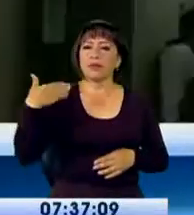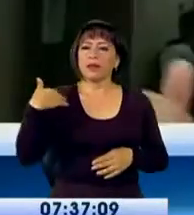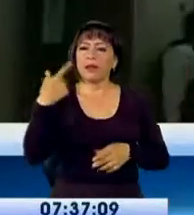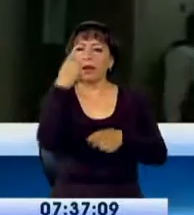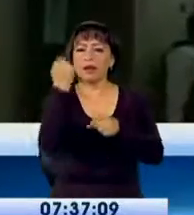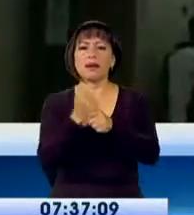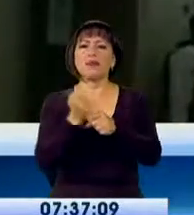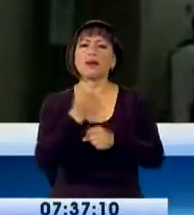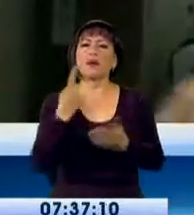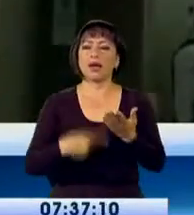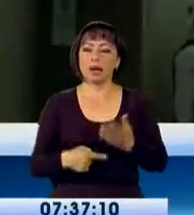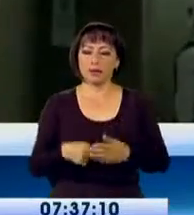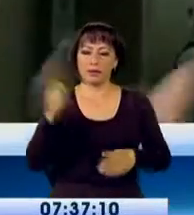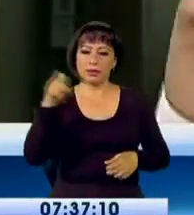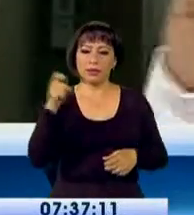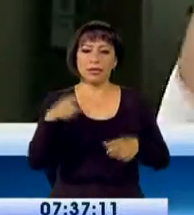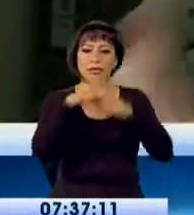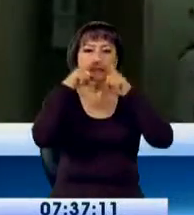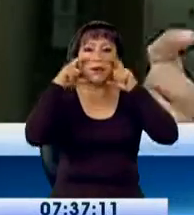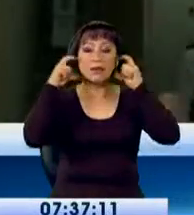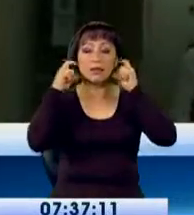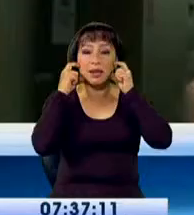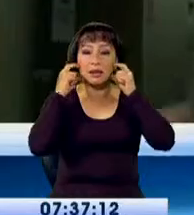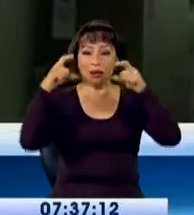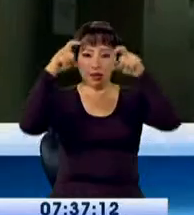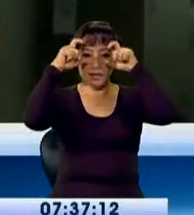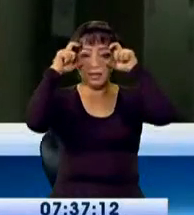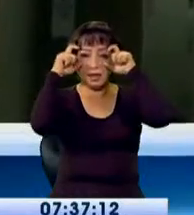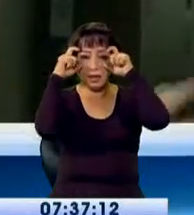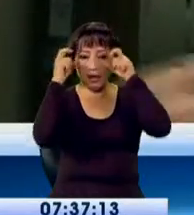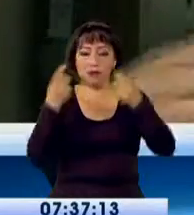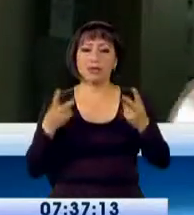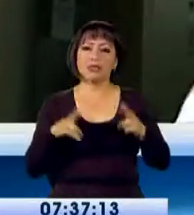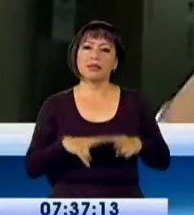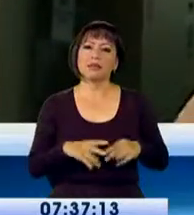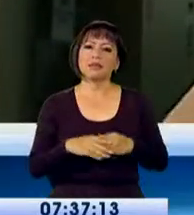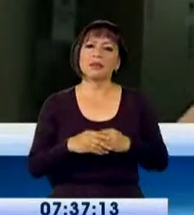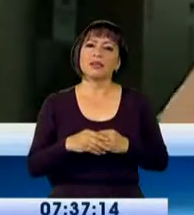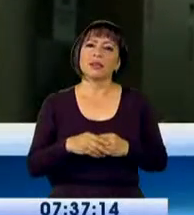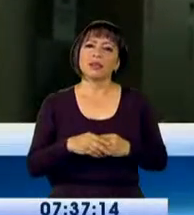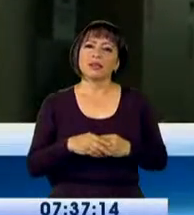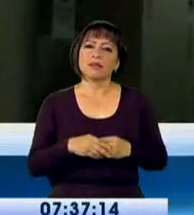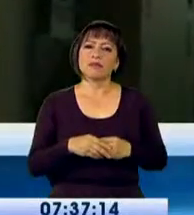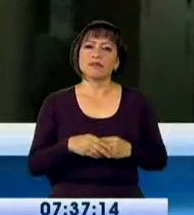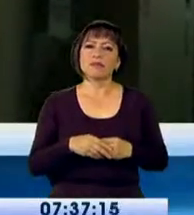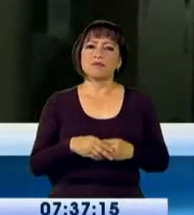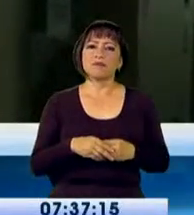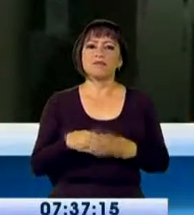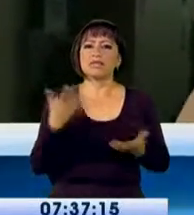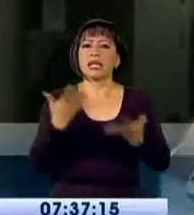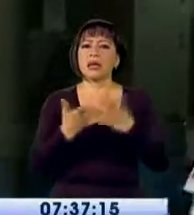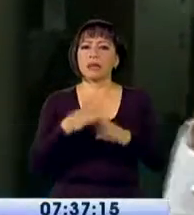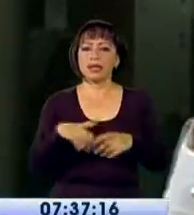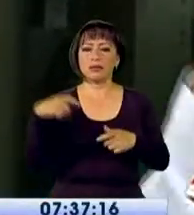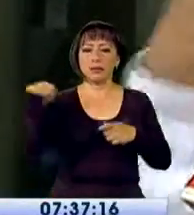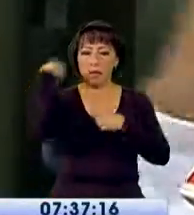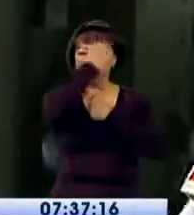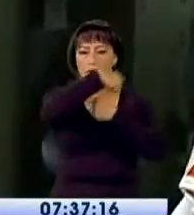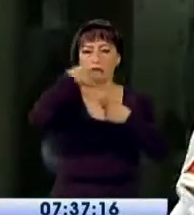Que tengan mascarillas, que tengan los lentes o gafas, que tengan, o si no tienen mascarilla, que sea una bufanda o